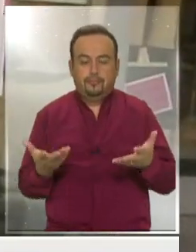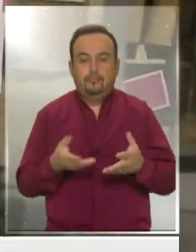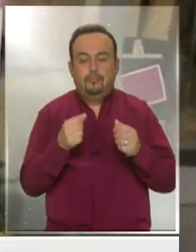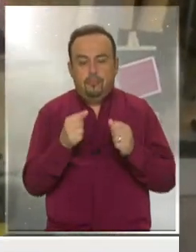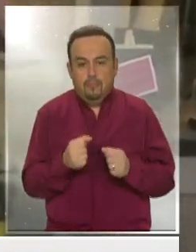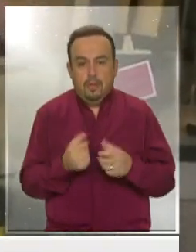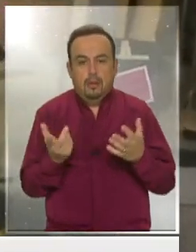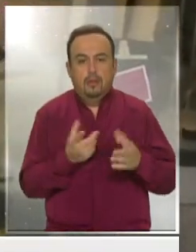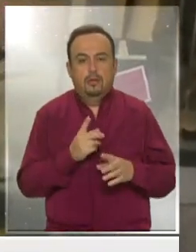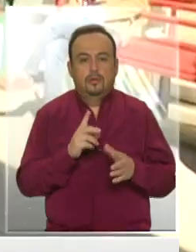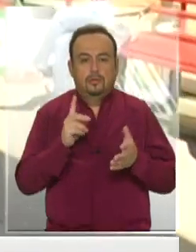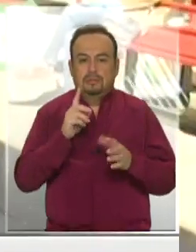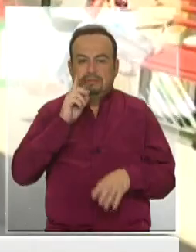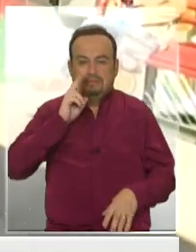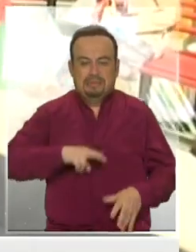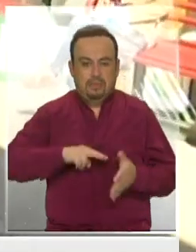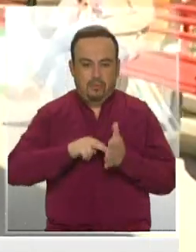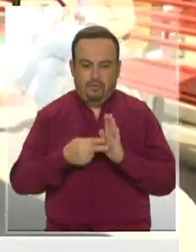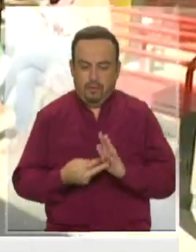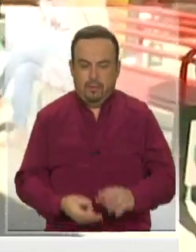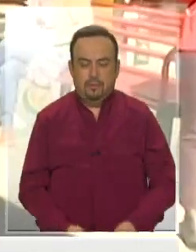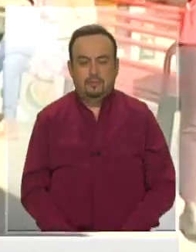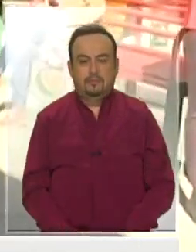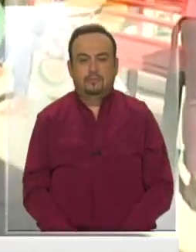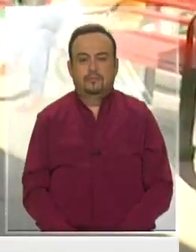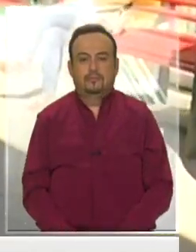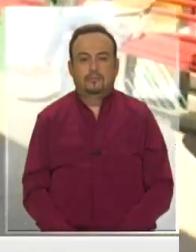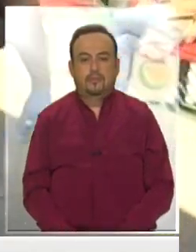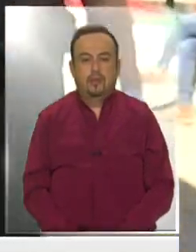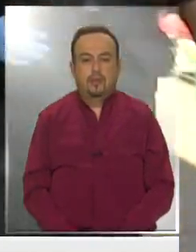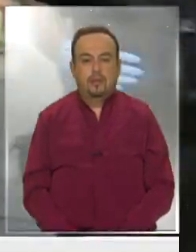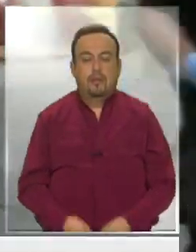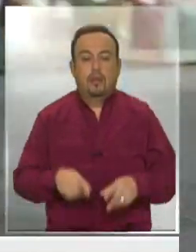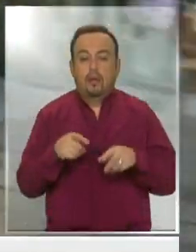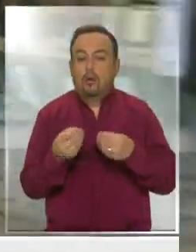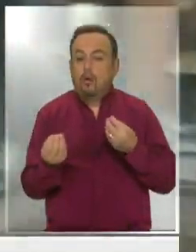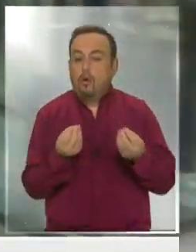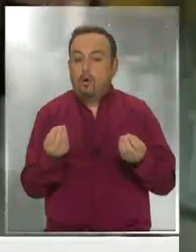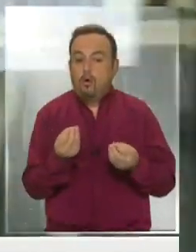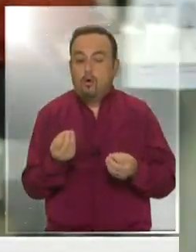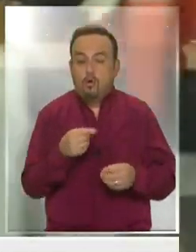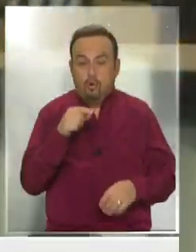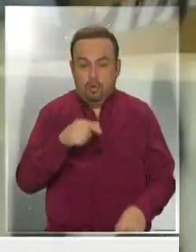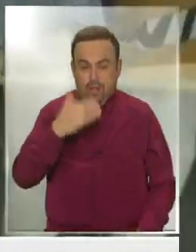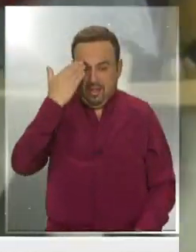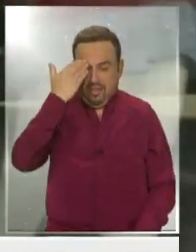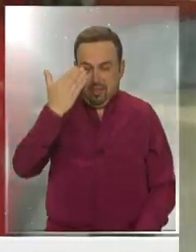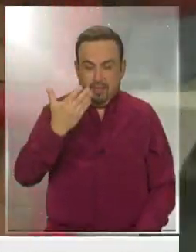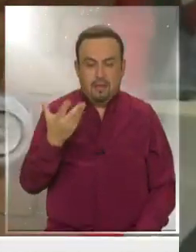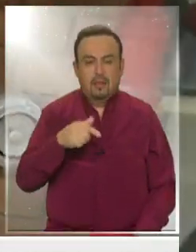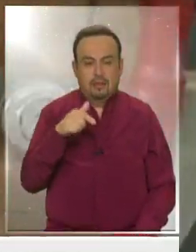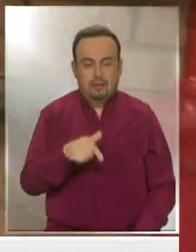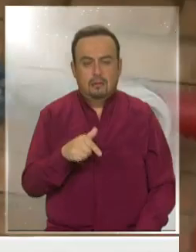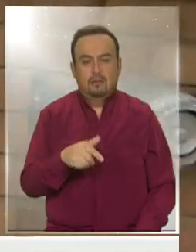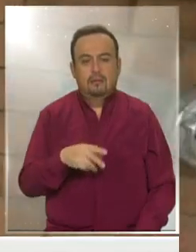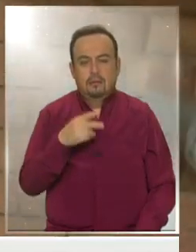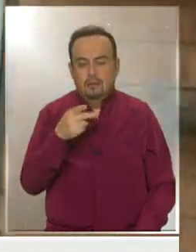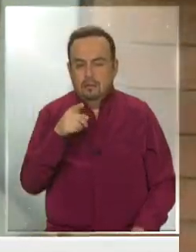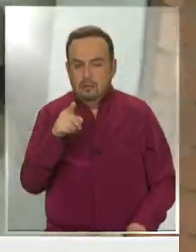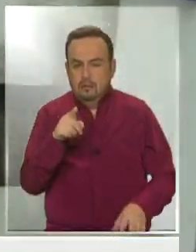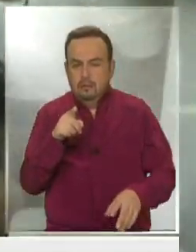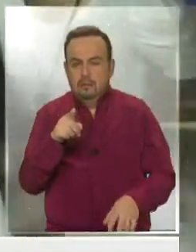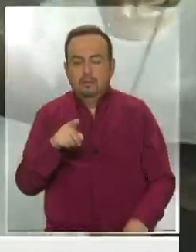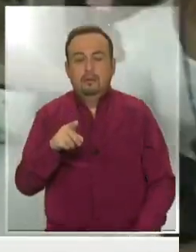así no generar ningún tipo de atochamiento. ¿Cómo va a funcionar el resto de los días? Vamos a escuchar las palabras